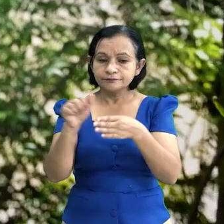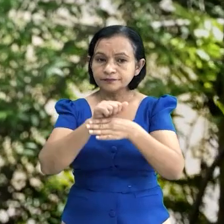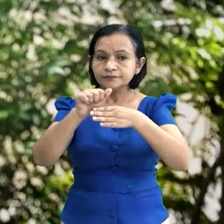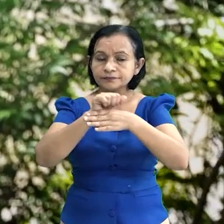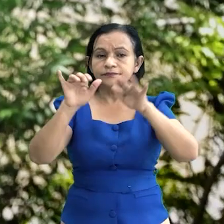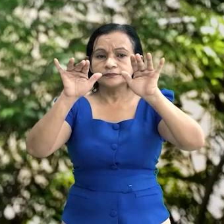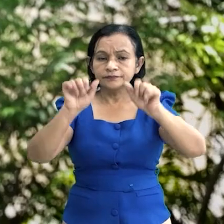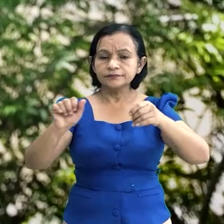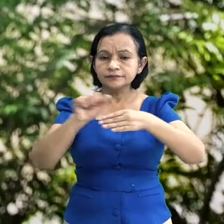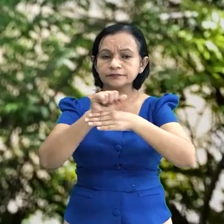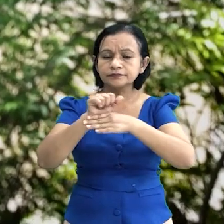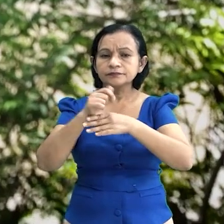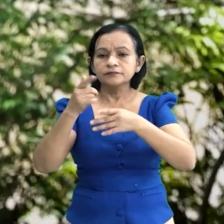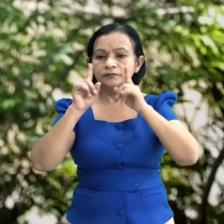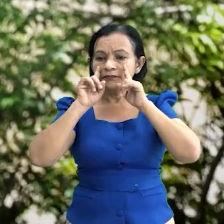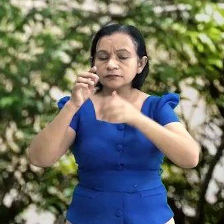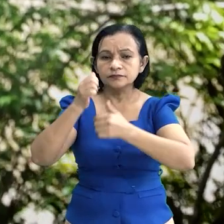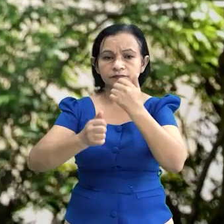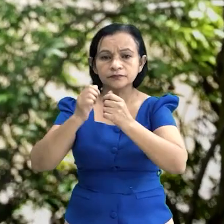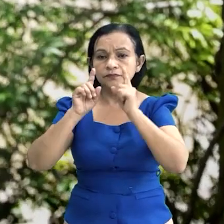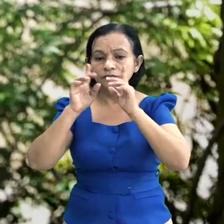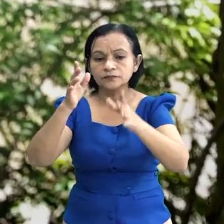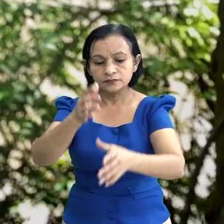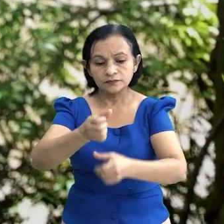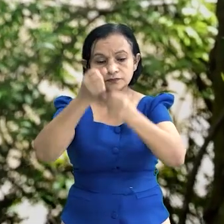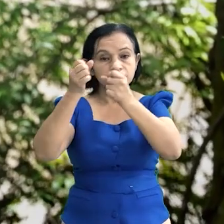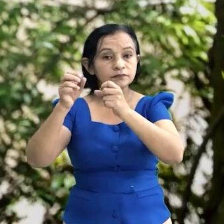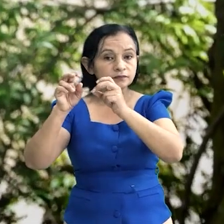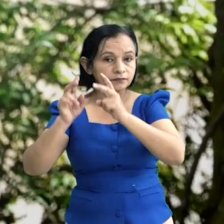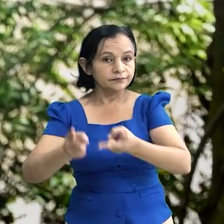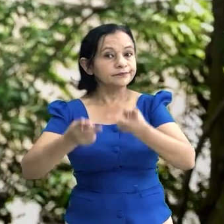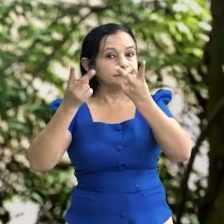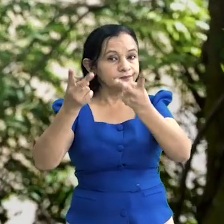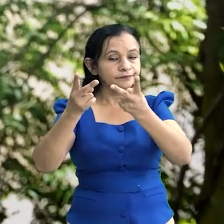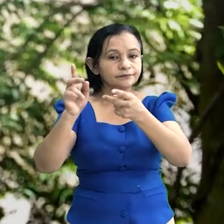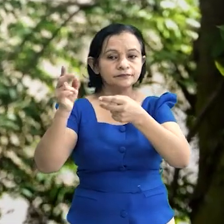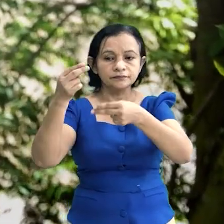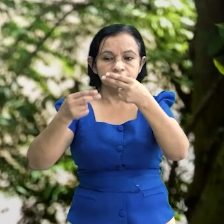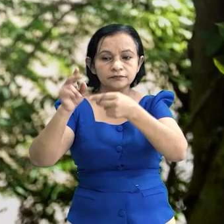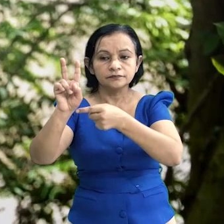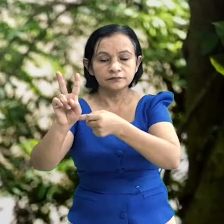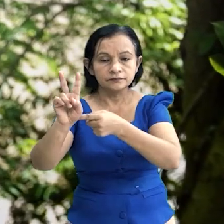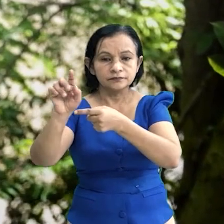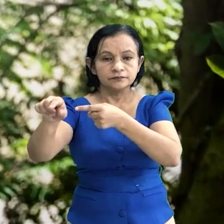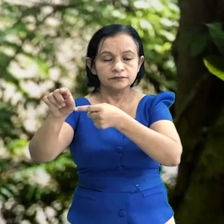preparadas ya para la mitigación y preservación de la vida, y en la Trinidad número 2 y